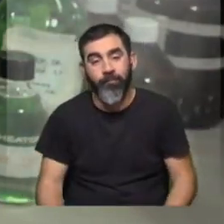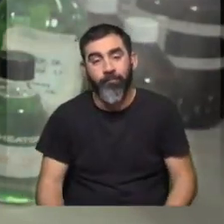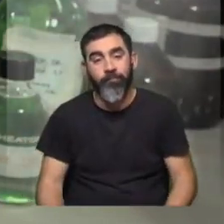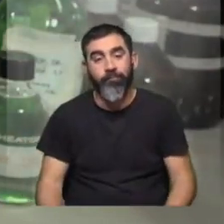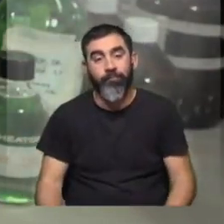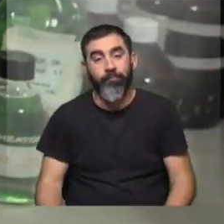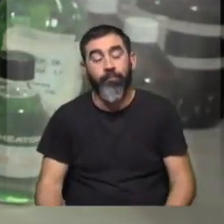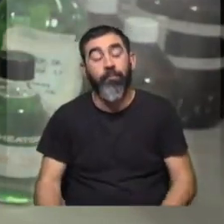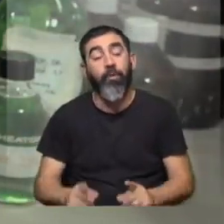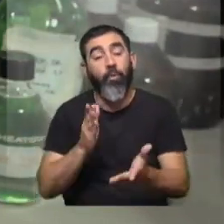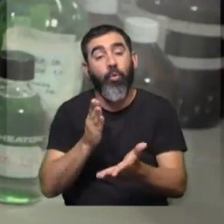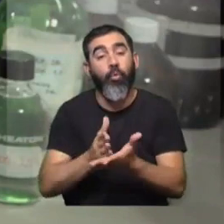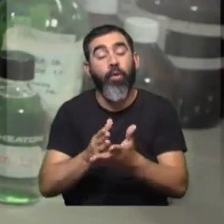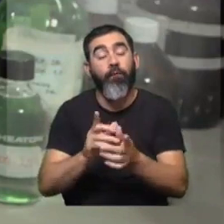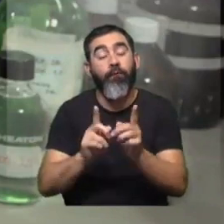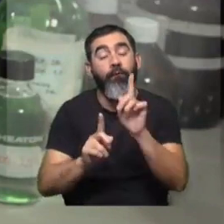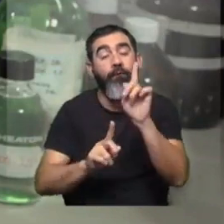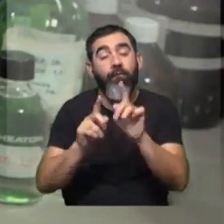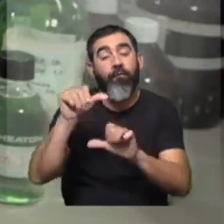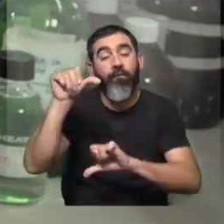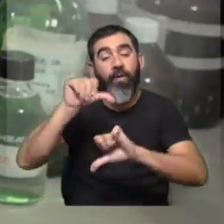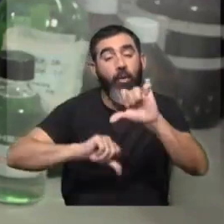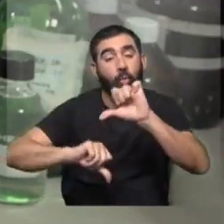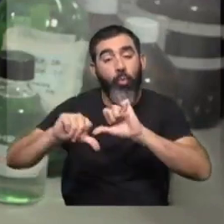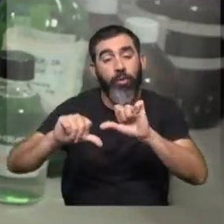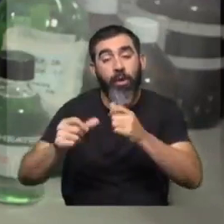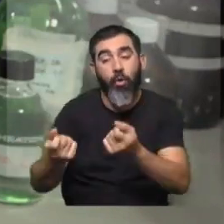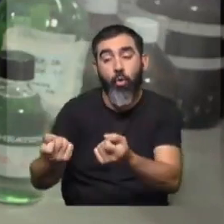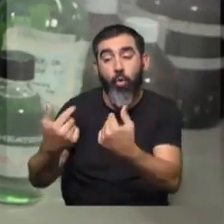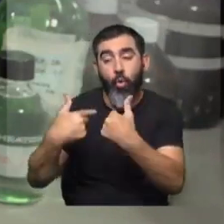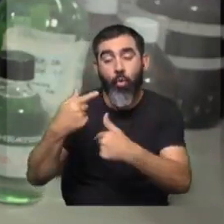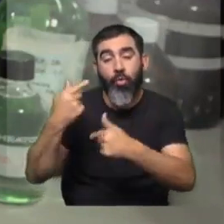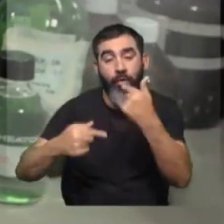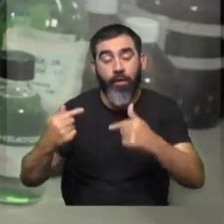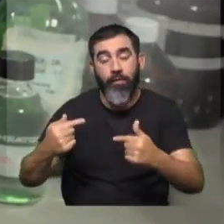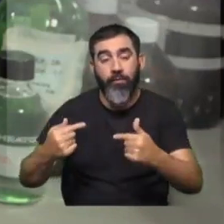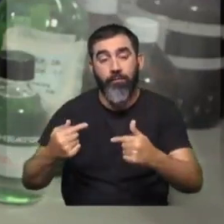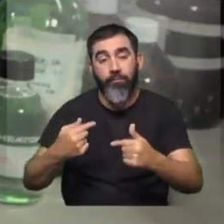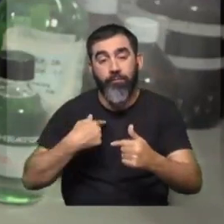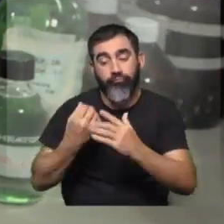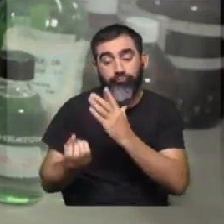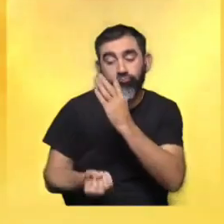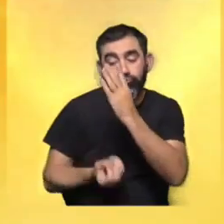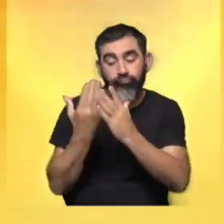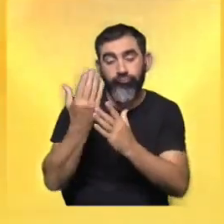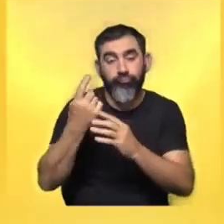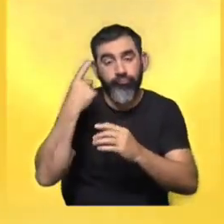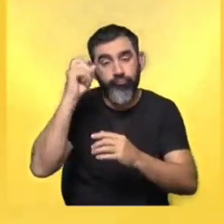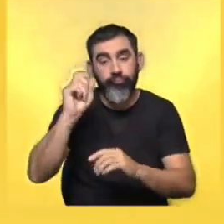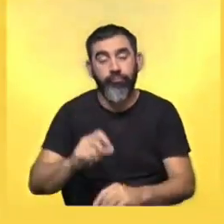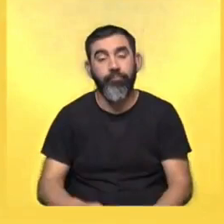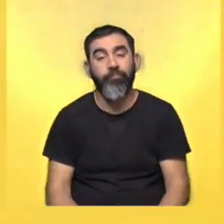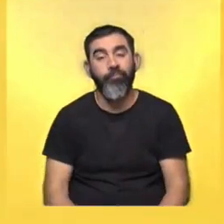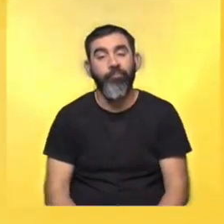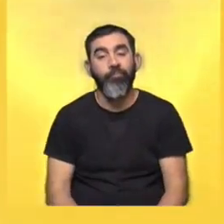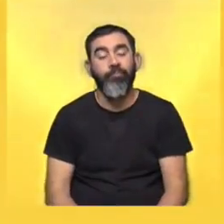en colaboración con Facultad de Química, que nos dieron estos componentes y nosotros creamos la ayahuasca.